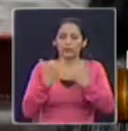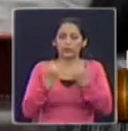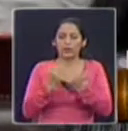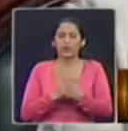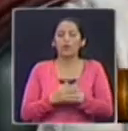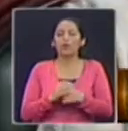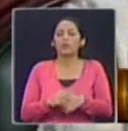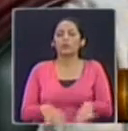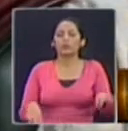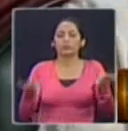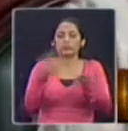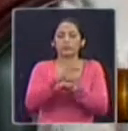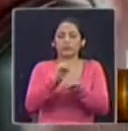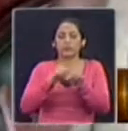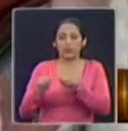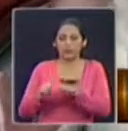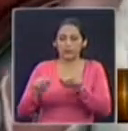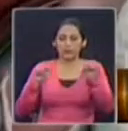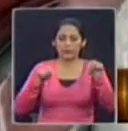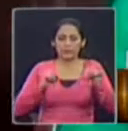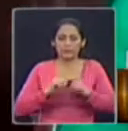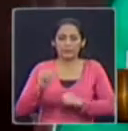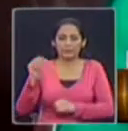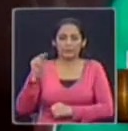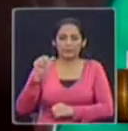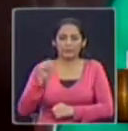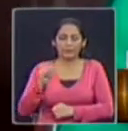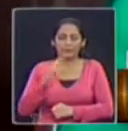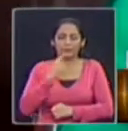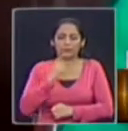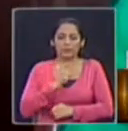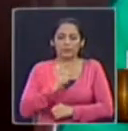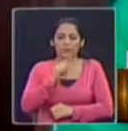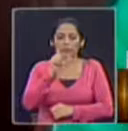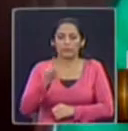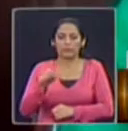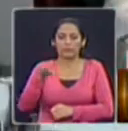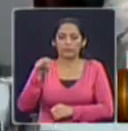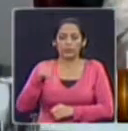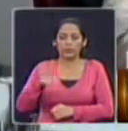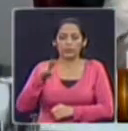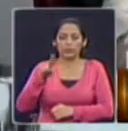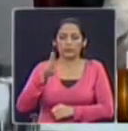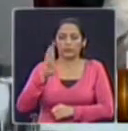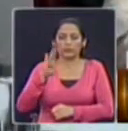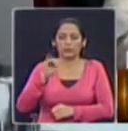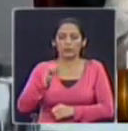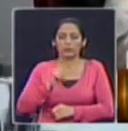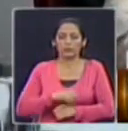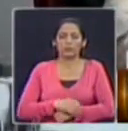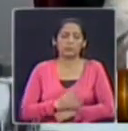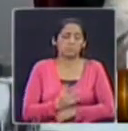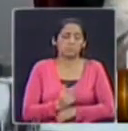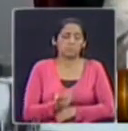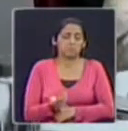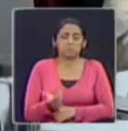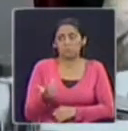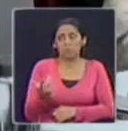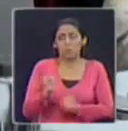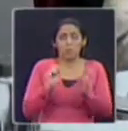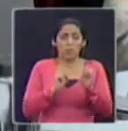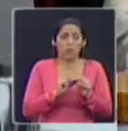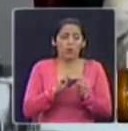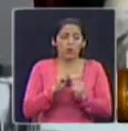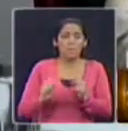Pozo. Ana Marcela Paredes mocionó el nombre de Nubia Villacís. Sería la primera vez que esté al frente